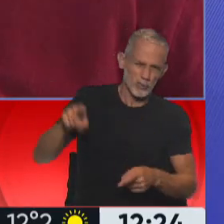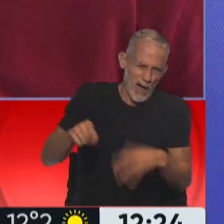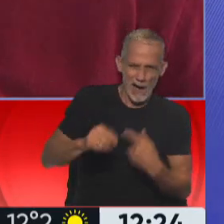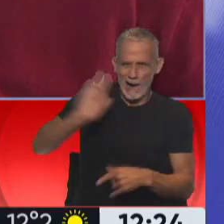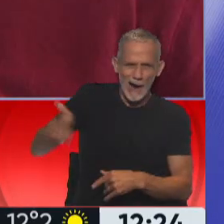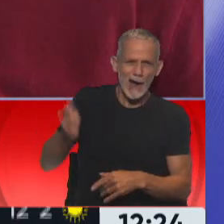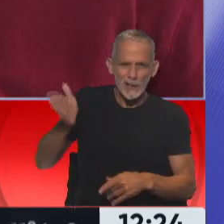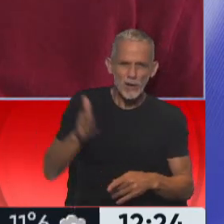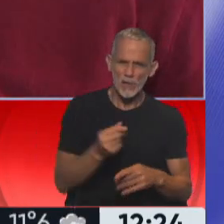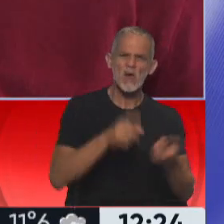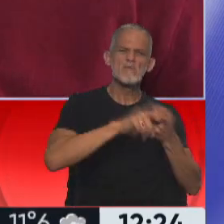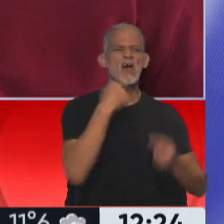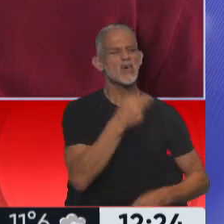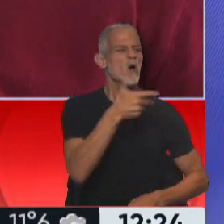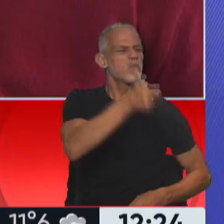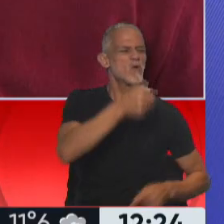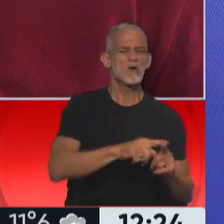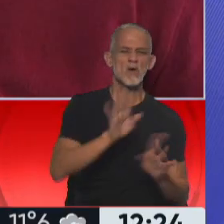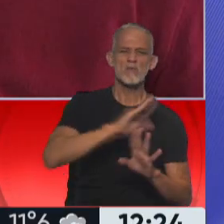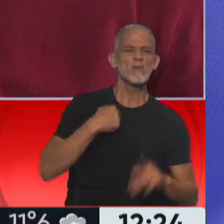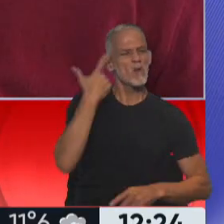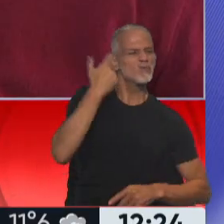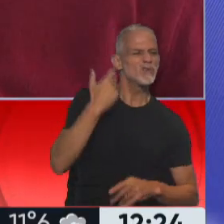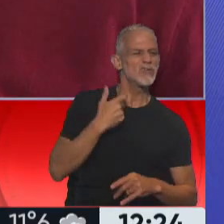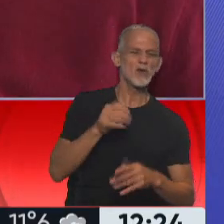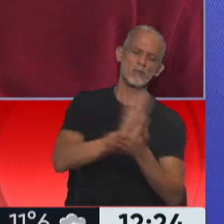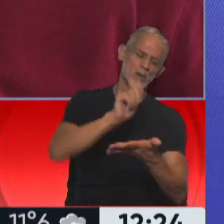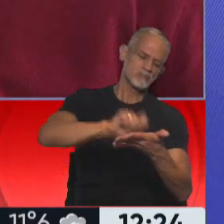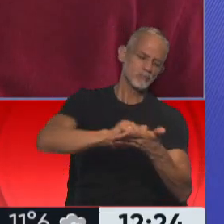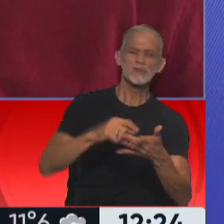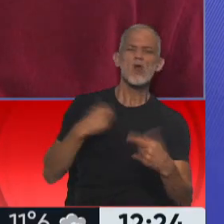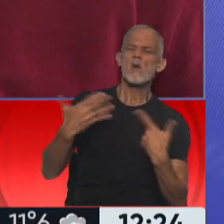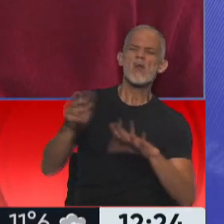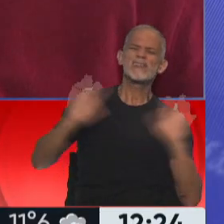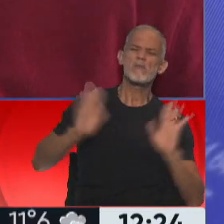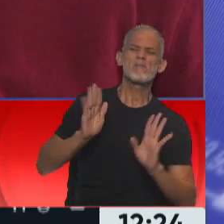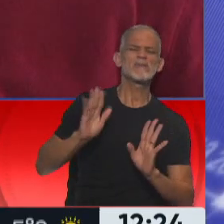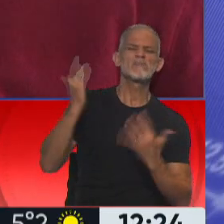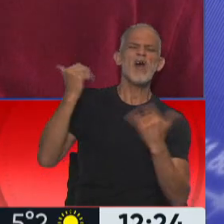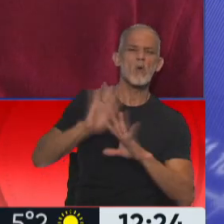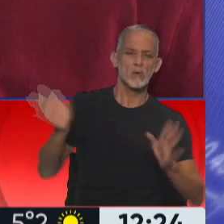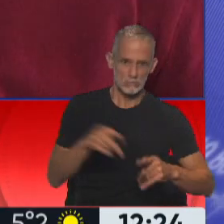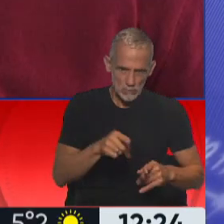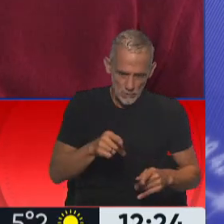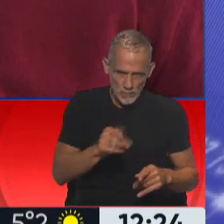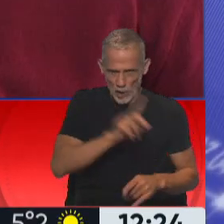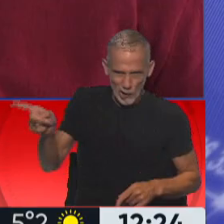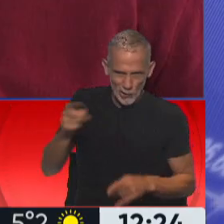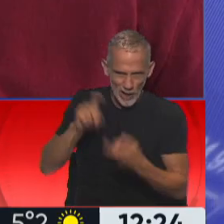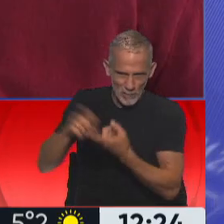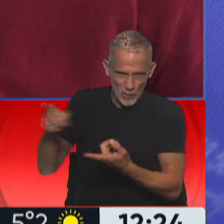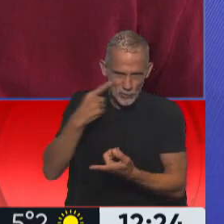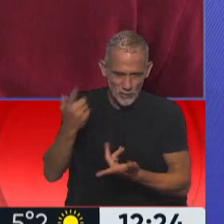se suicida, diciéndole no te molestamos más. Pero en este caso es como que se oculta más la patología, ¿verdad?